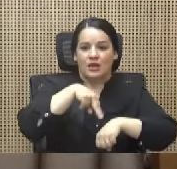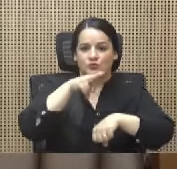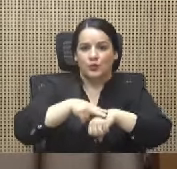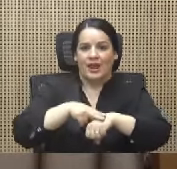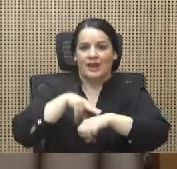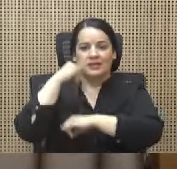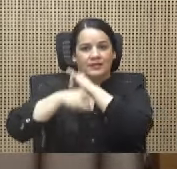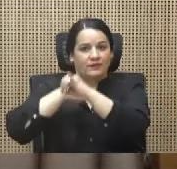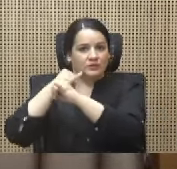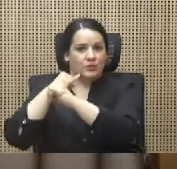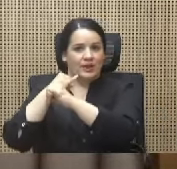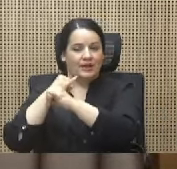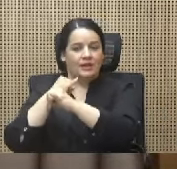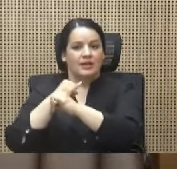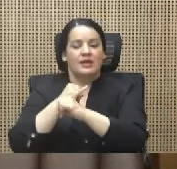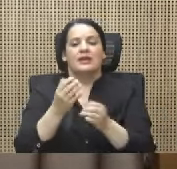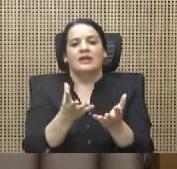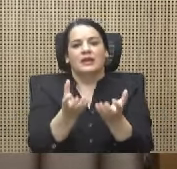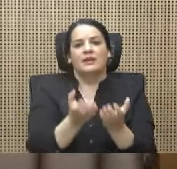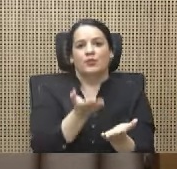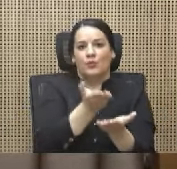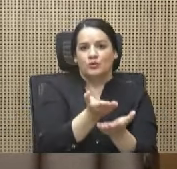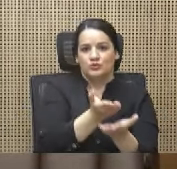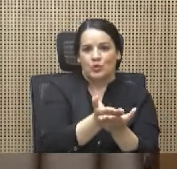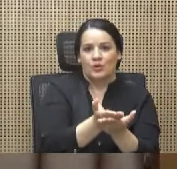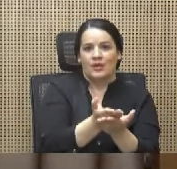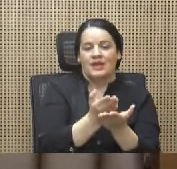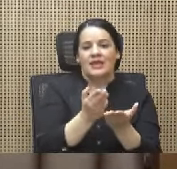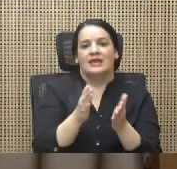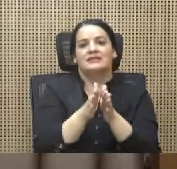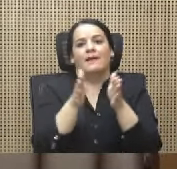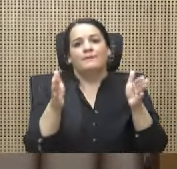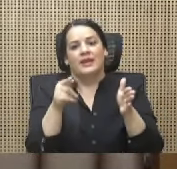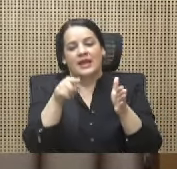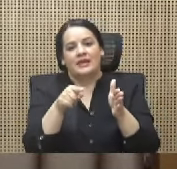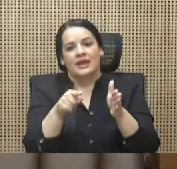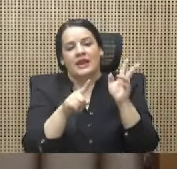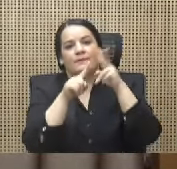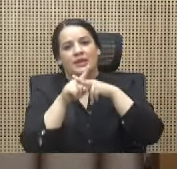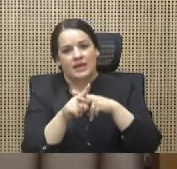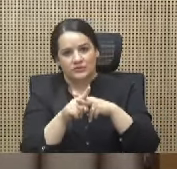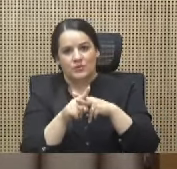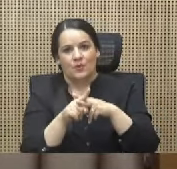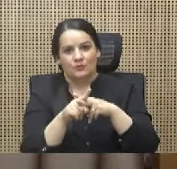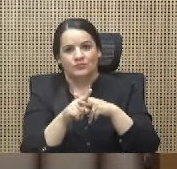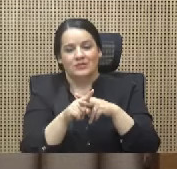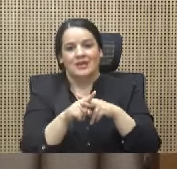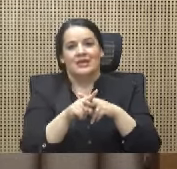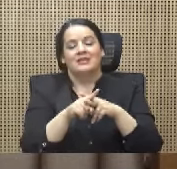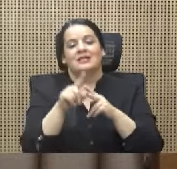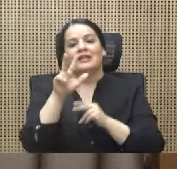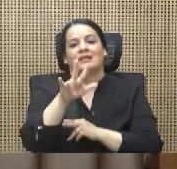pretendemos con una moción como esta es ampliar el ámbito de aplicación de ese artículo 28 bis, fortalecer el proyecto de ley.